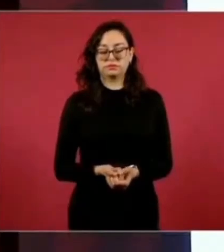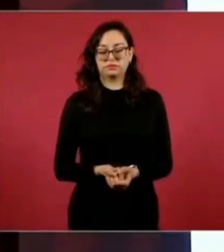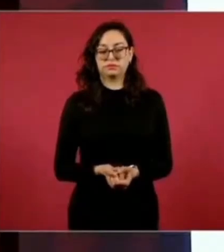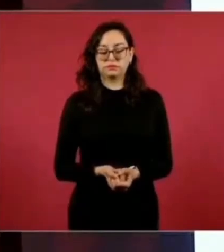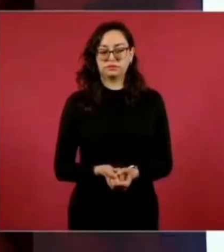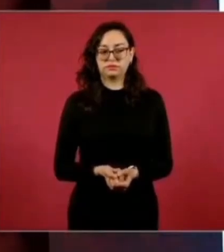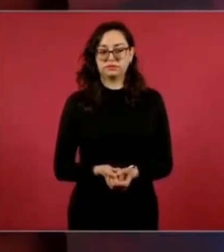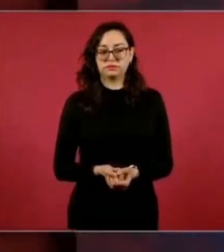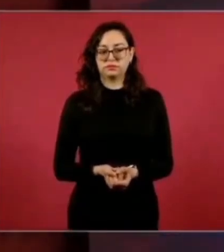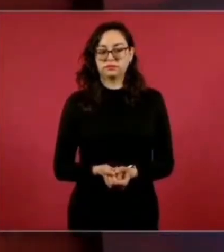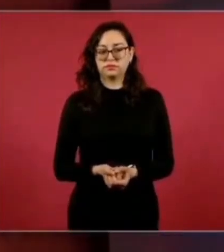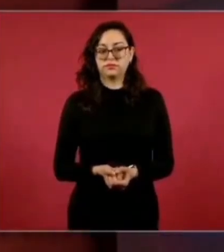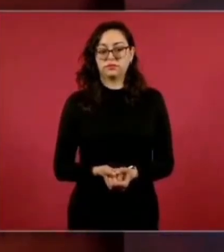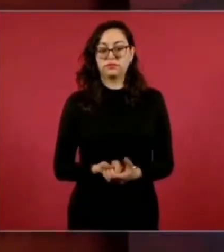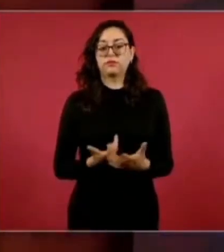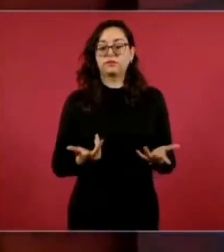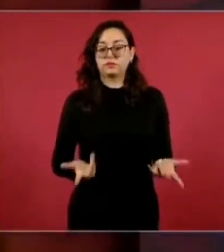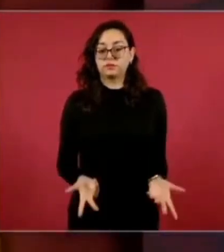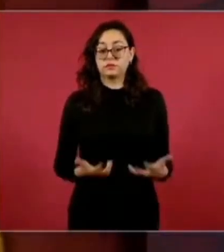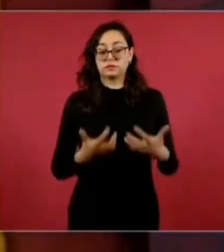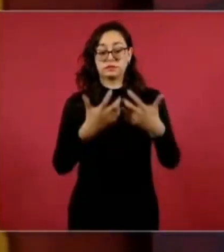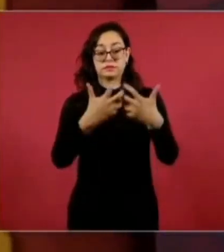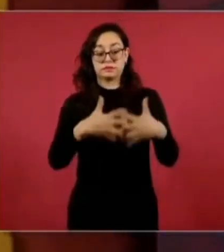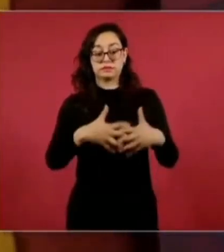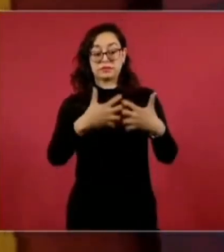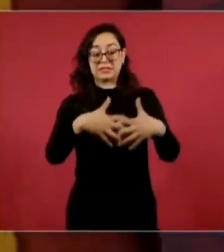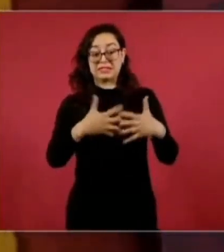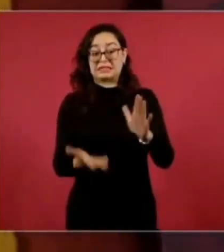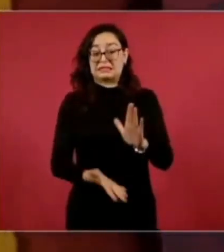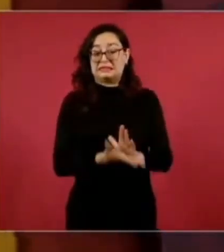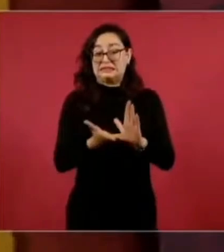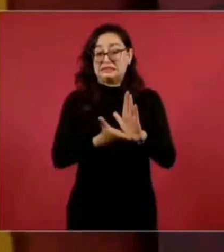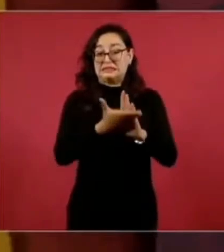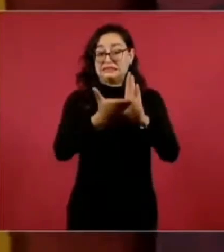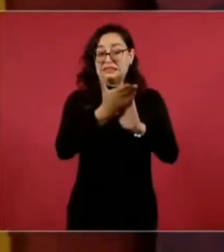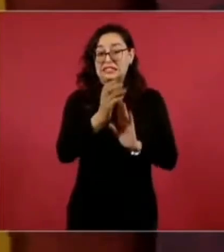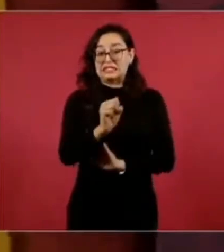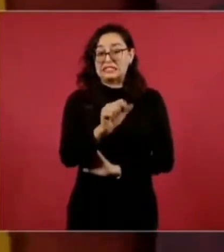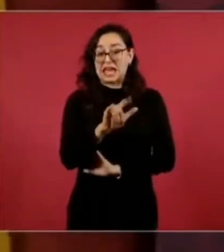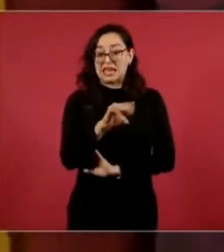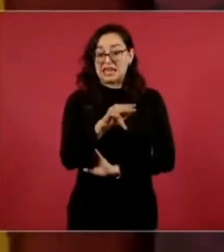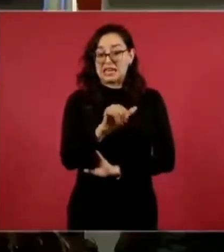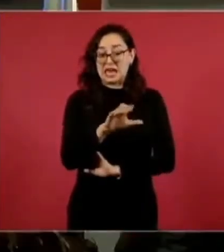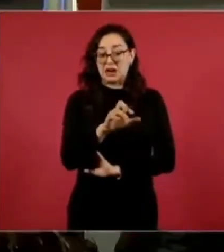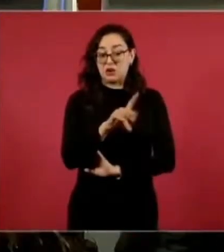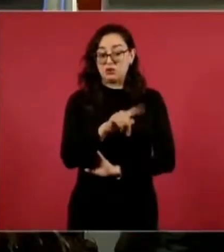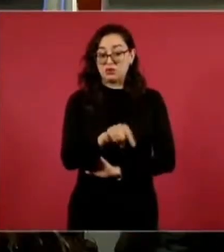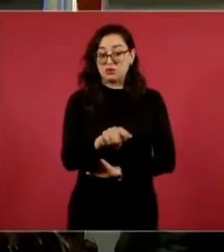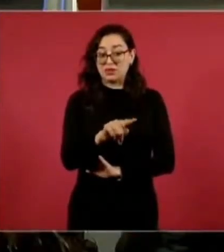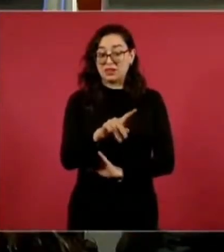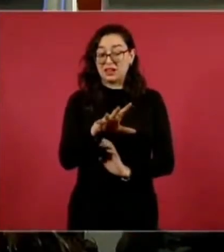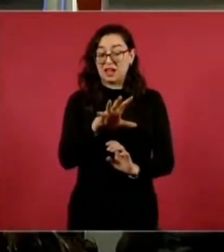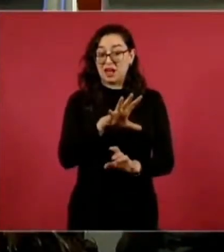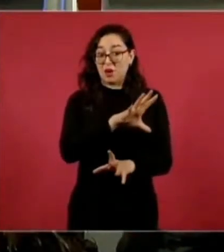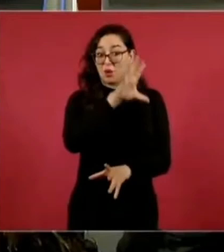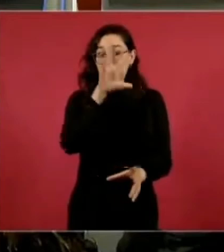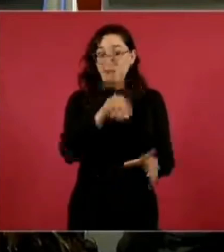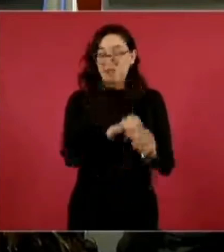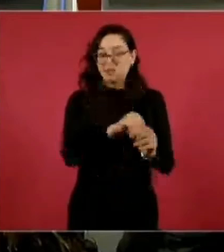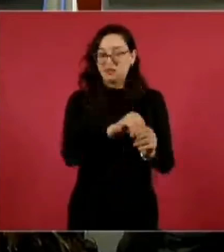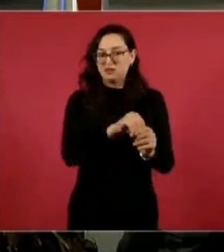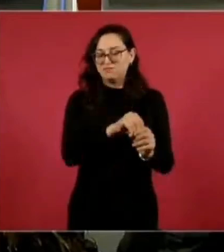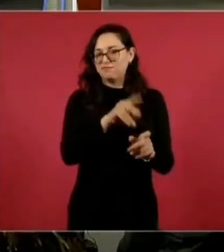va a dar tiempo de terminar, pero la vamos a dejar en el 67% de avance. Y a contrapelo de